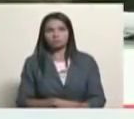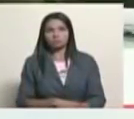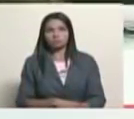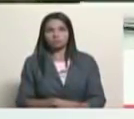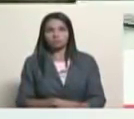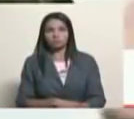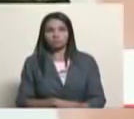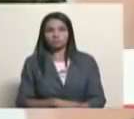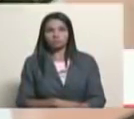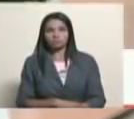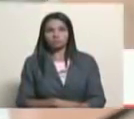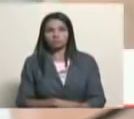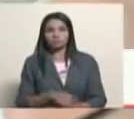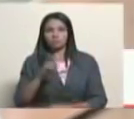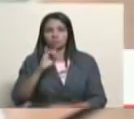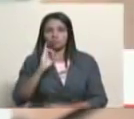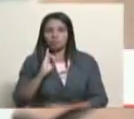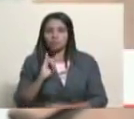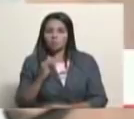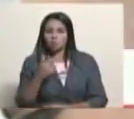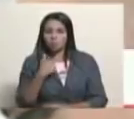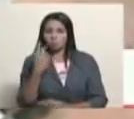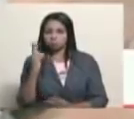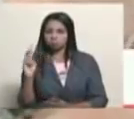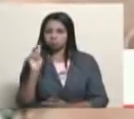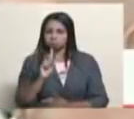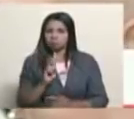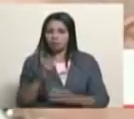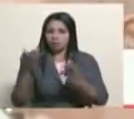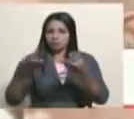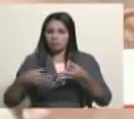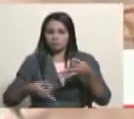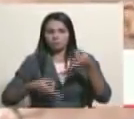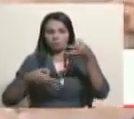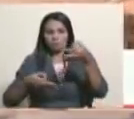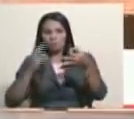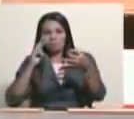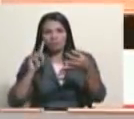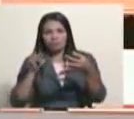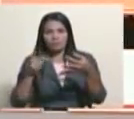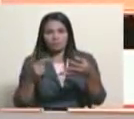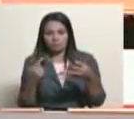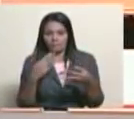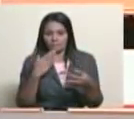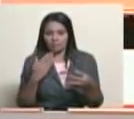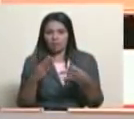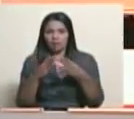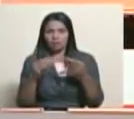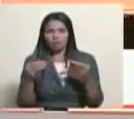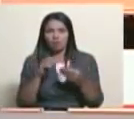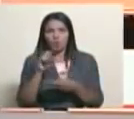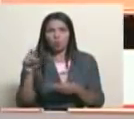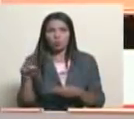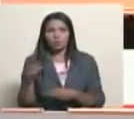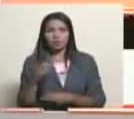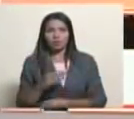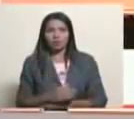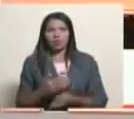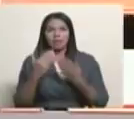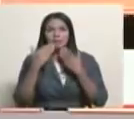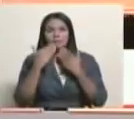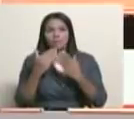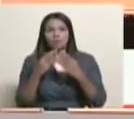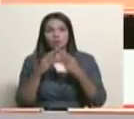Por eso yo vengo a recibir este documento, pero además vengo a pedirles a ustedes, le pido